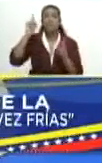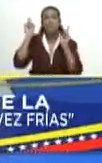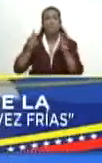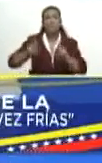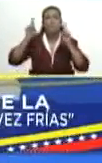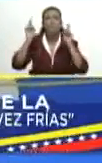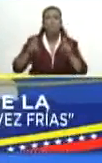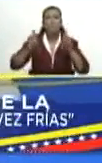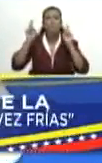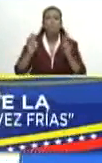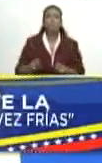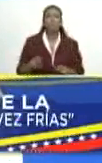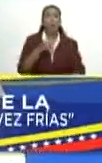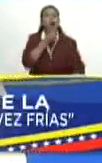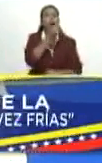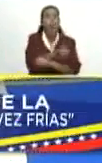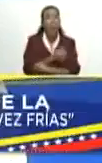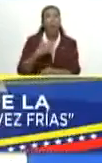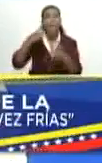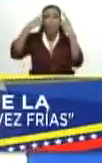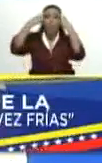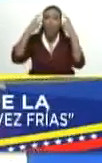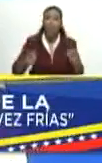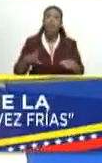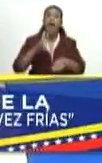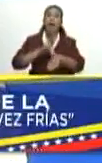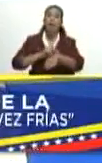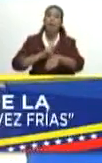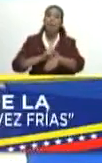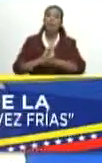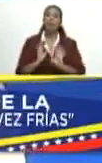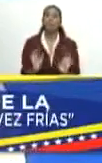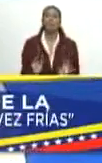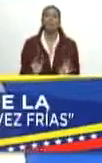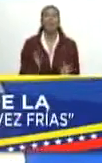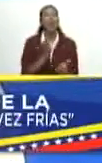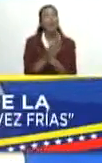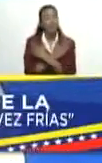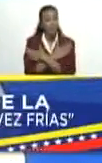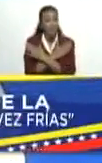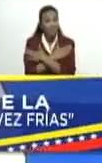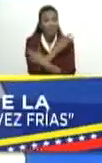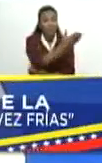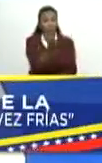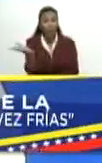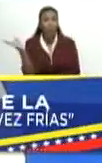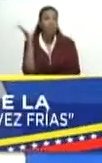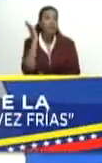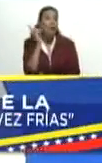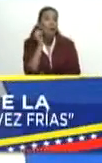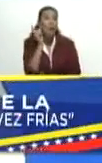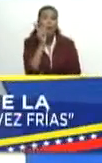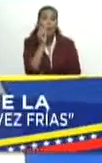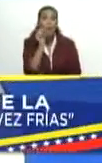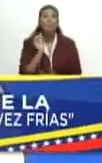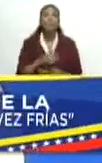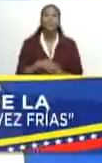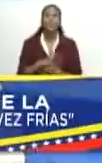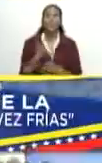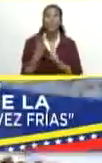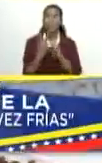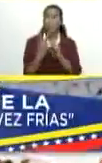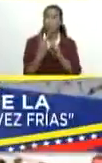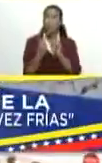formando, al graduar profesionales. Los felicito, muchachos. Les voy a dar dos